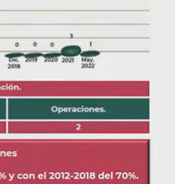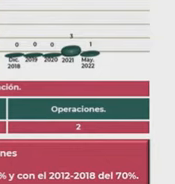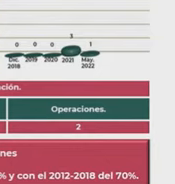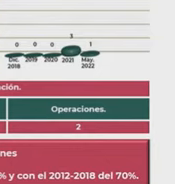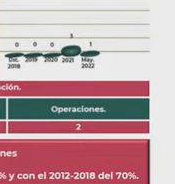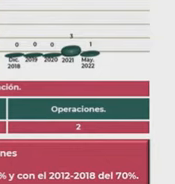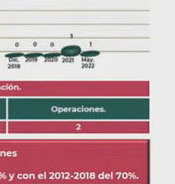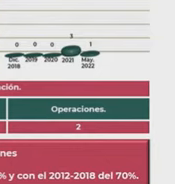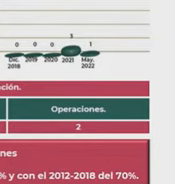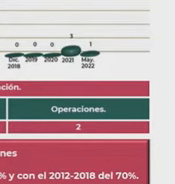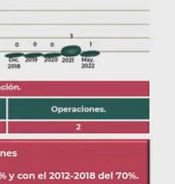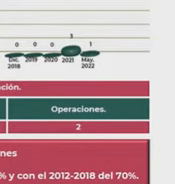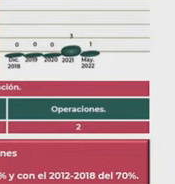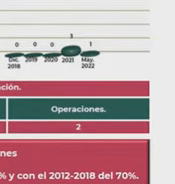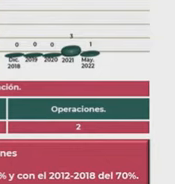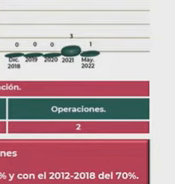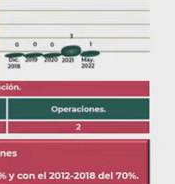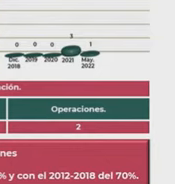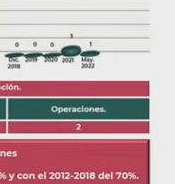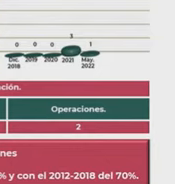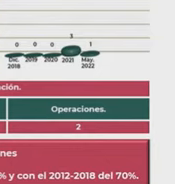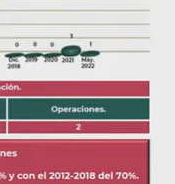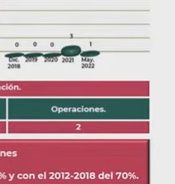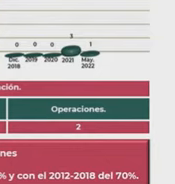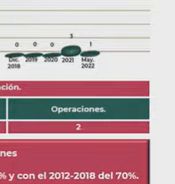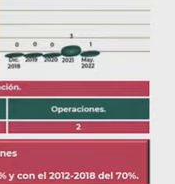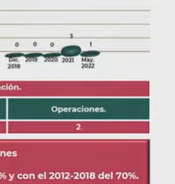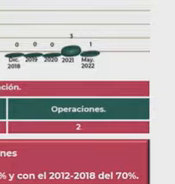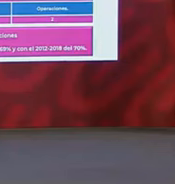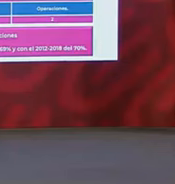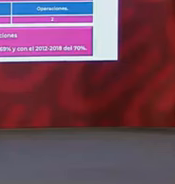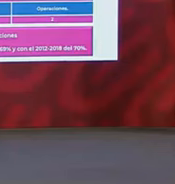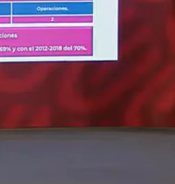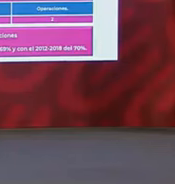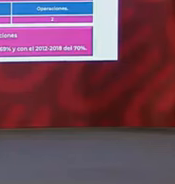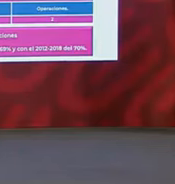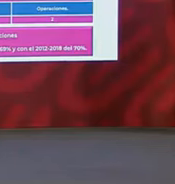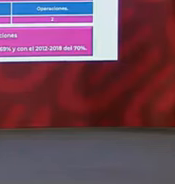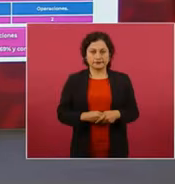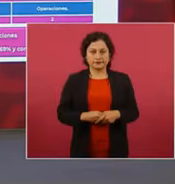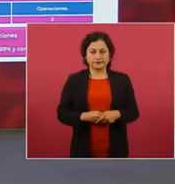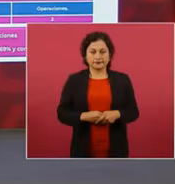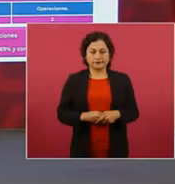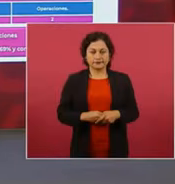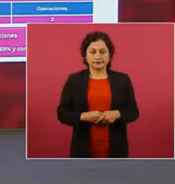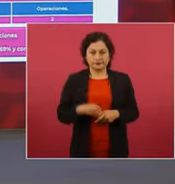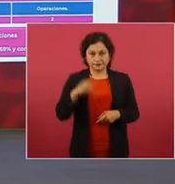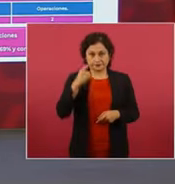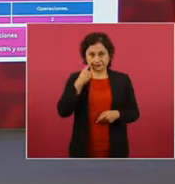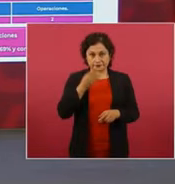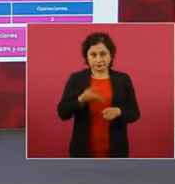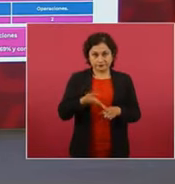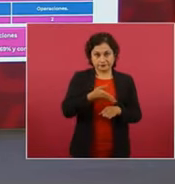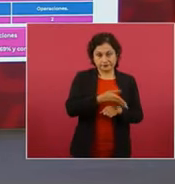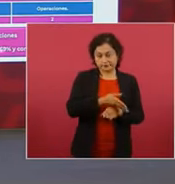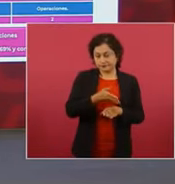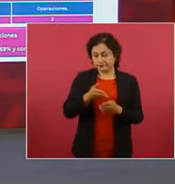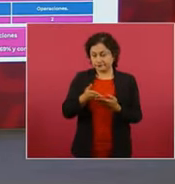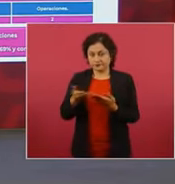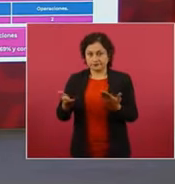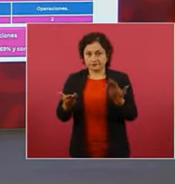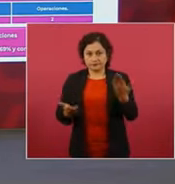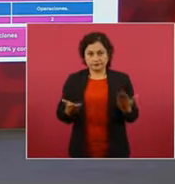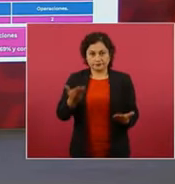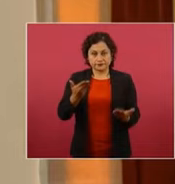es operaciones. Entonces, comparándolo con el periodo de 2006-2012 con la administración, una disminución del